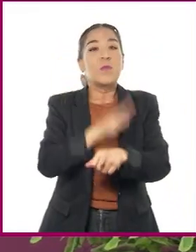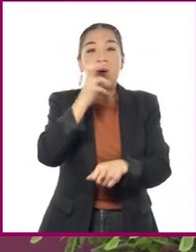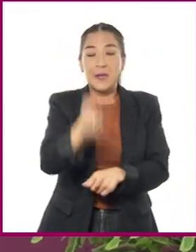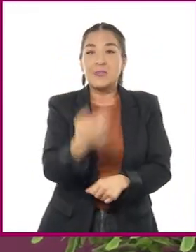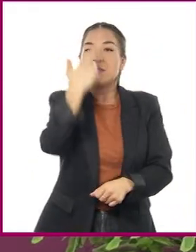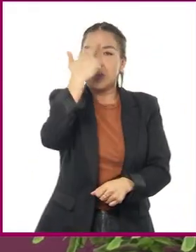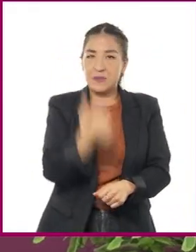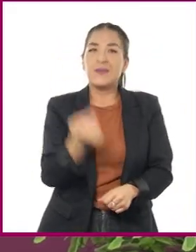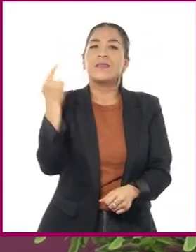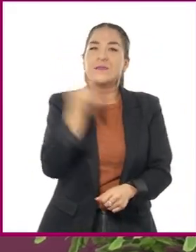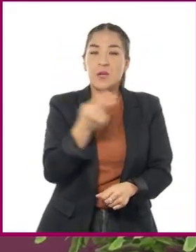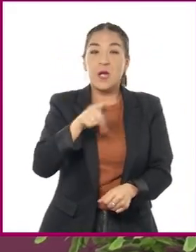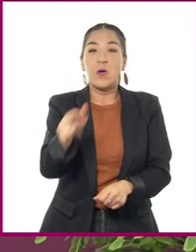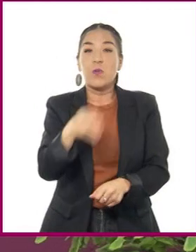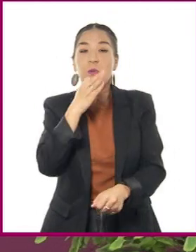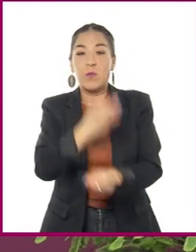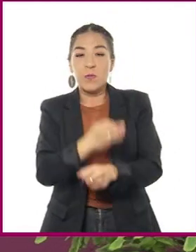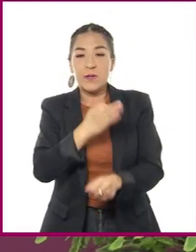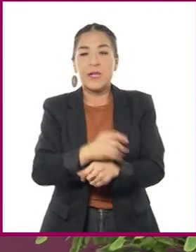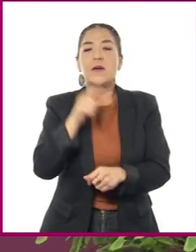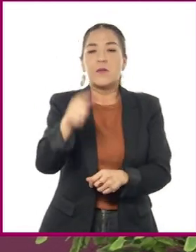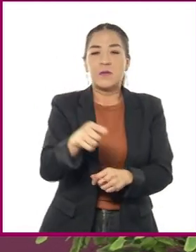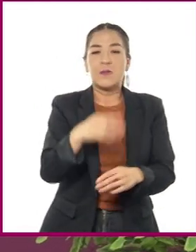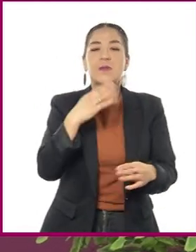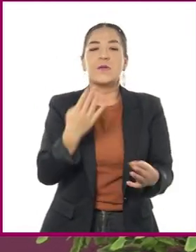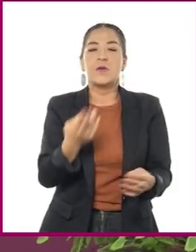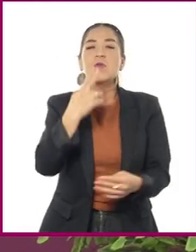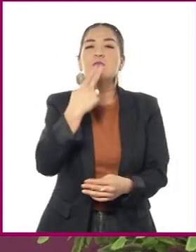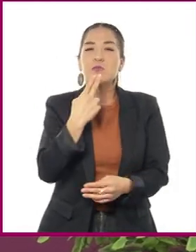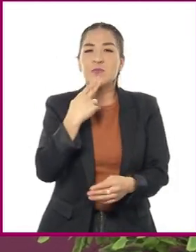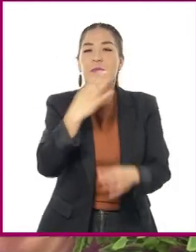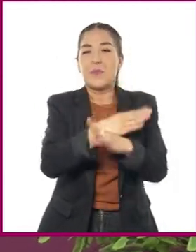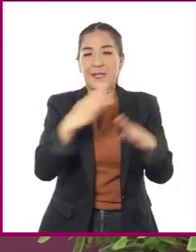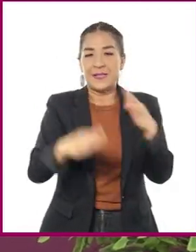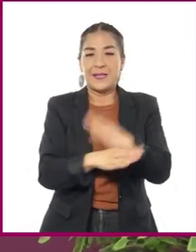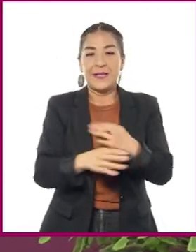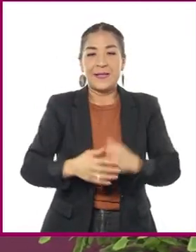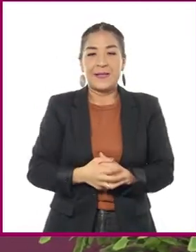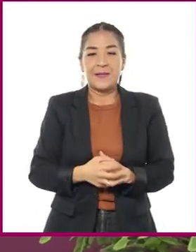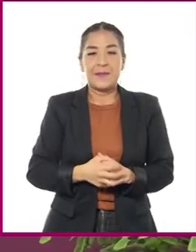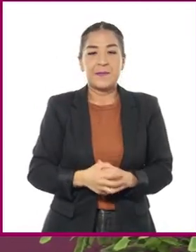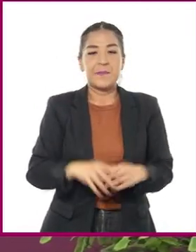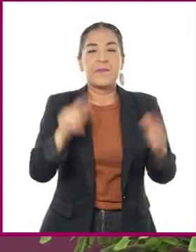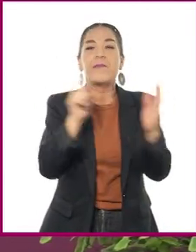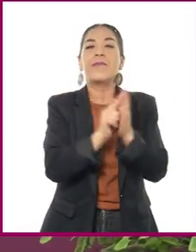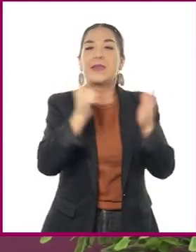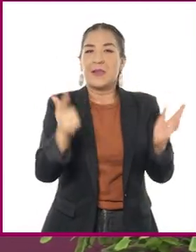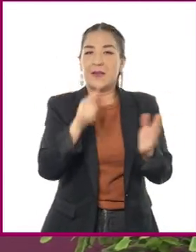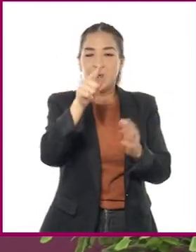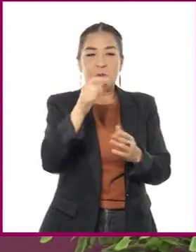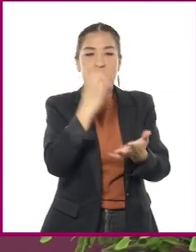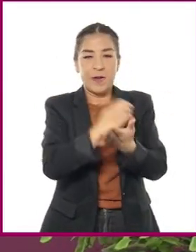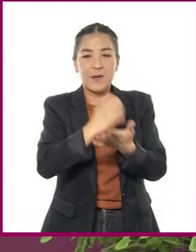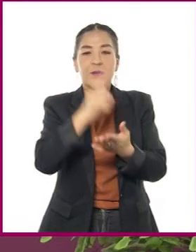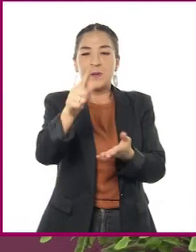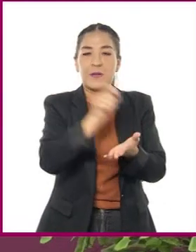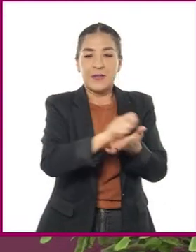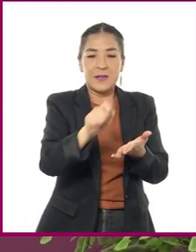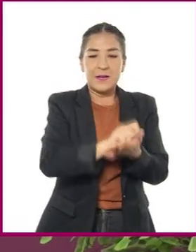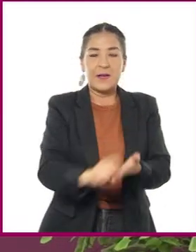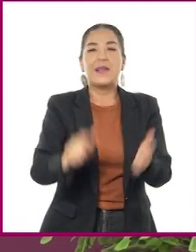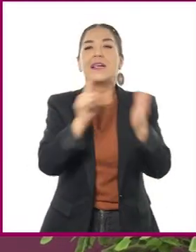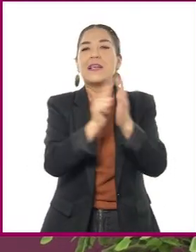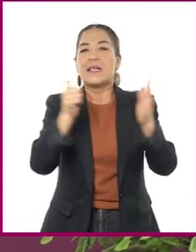es necesario que tengan a la mano los siguientes útiles escolares: libreta de notas, libro de texto